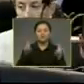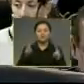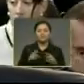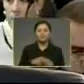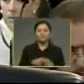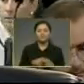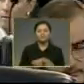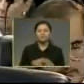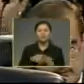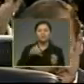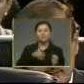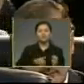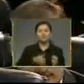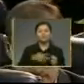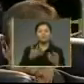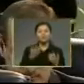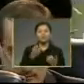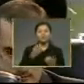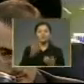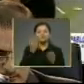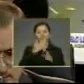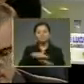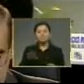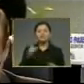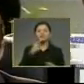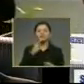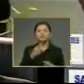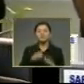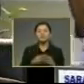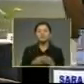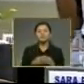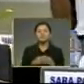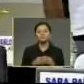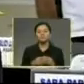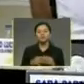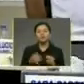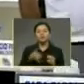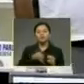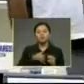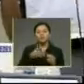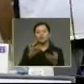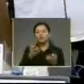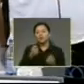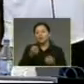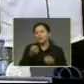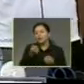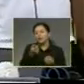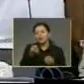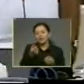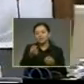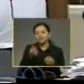quiero terminar diciendo que yo creo que